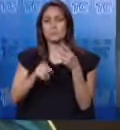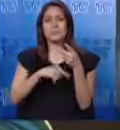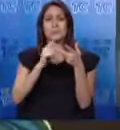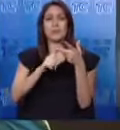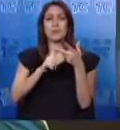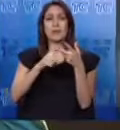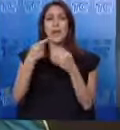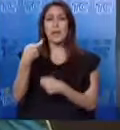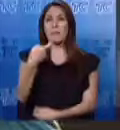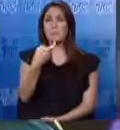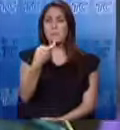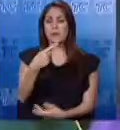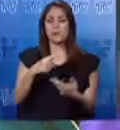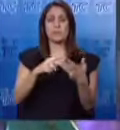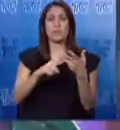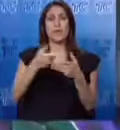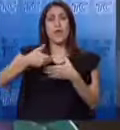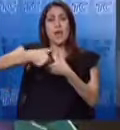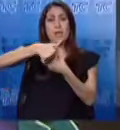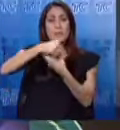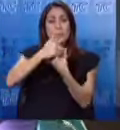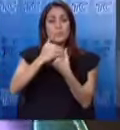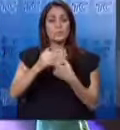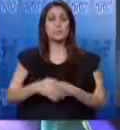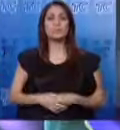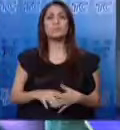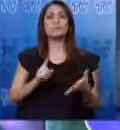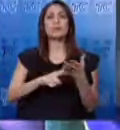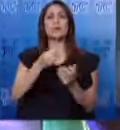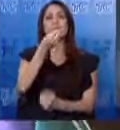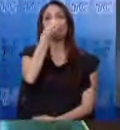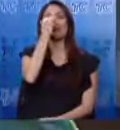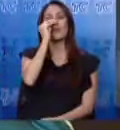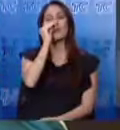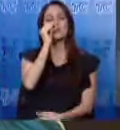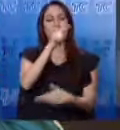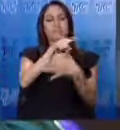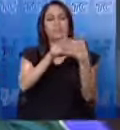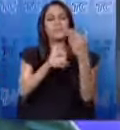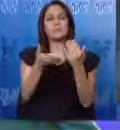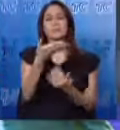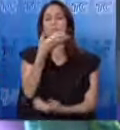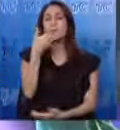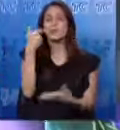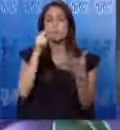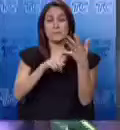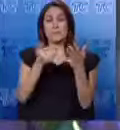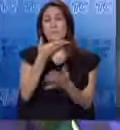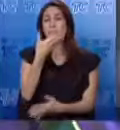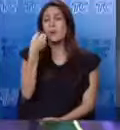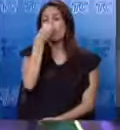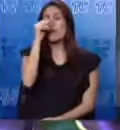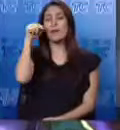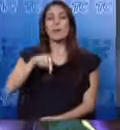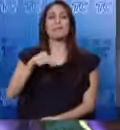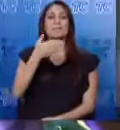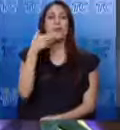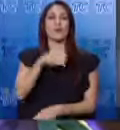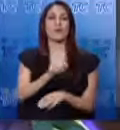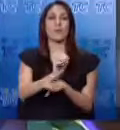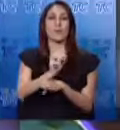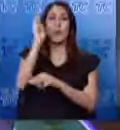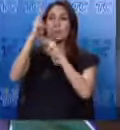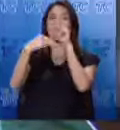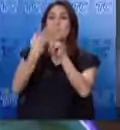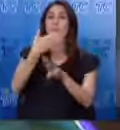los camarones, el atún y las rosas, las mejores del mundo, las mejores